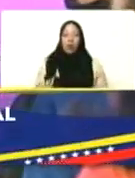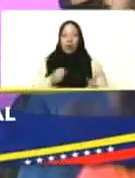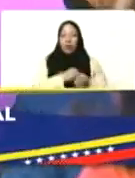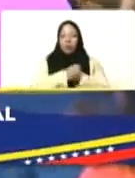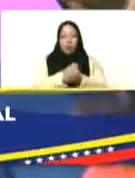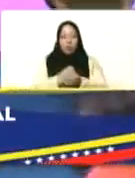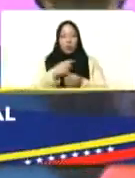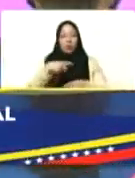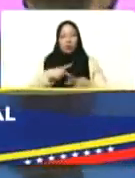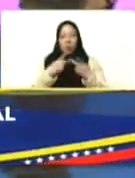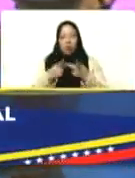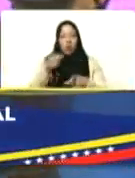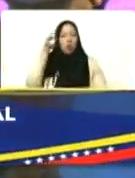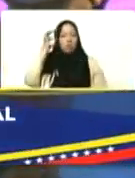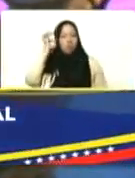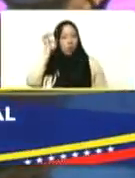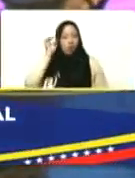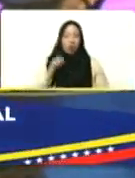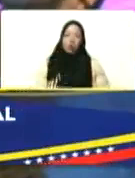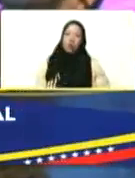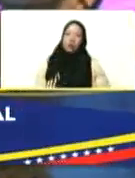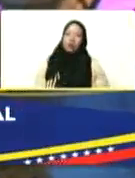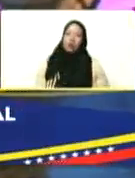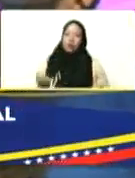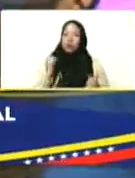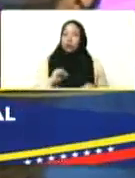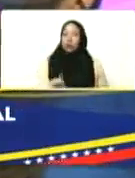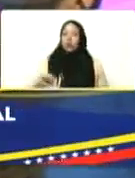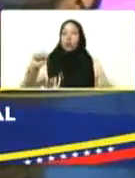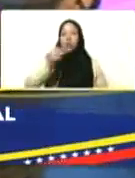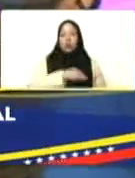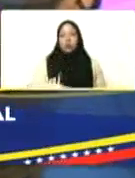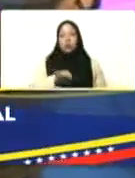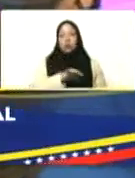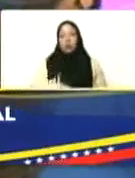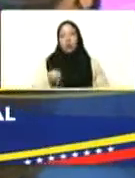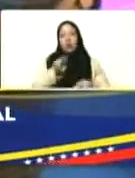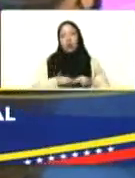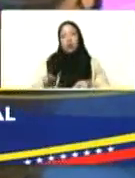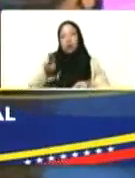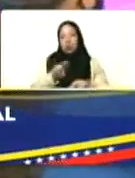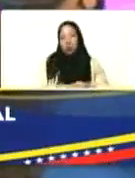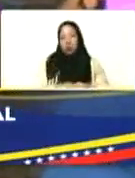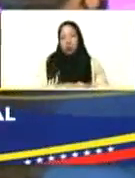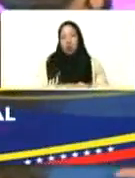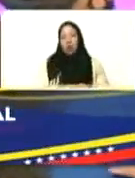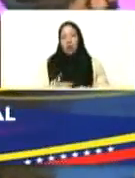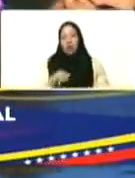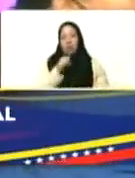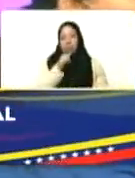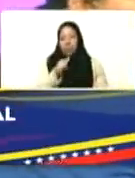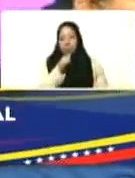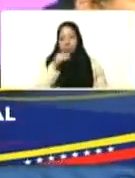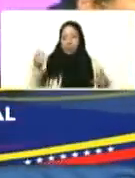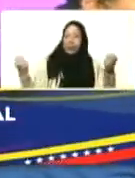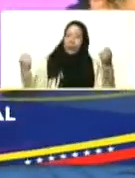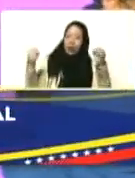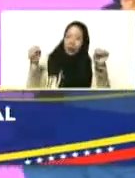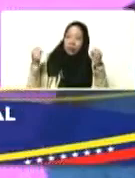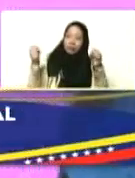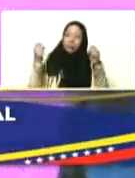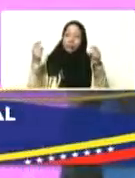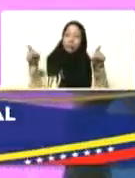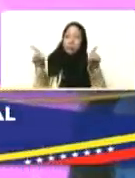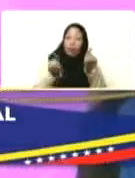en los valores del amor, esa sociedad hay que sembrarla en los niños y en las niñas, en la práctica de la